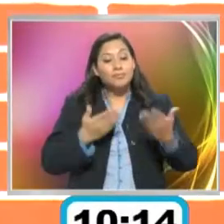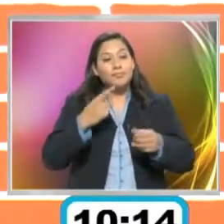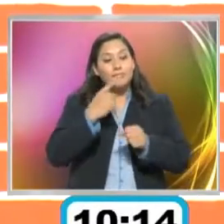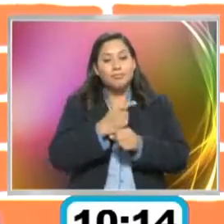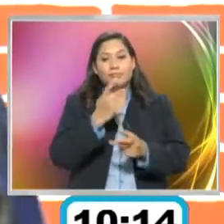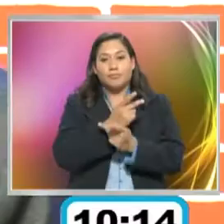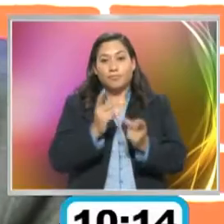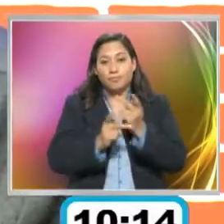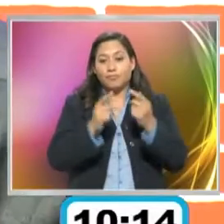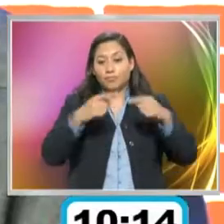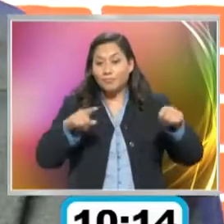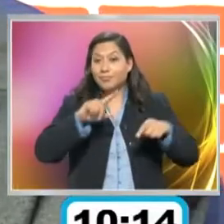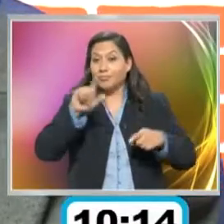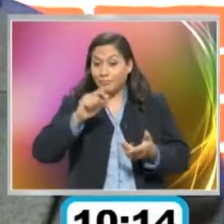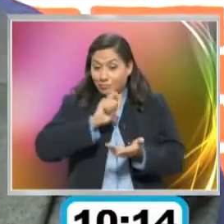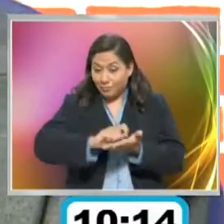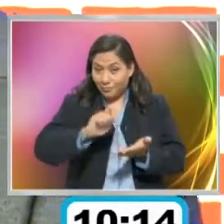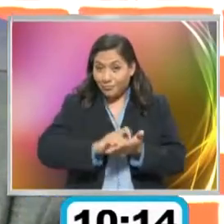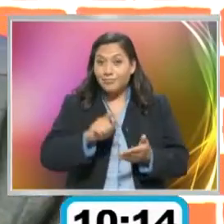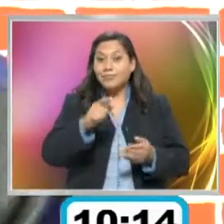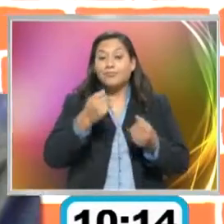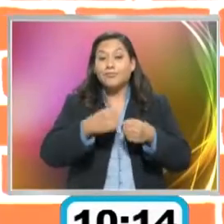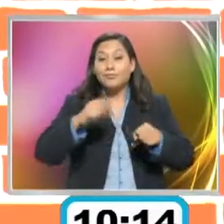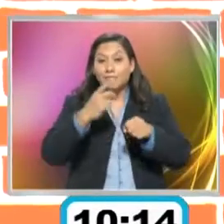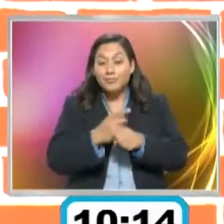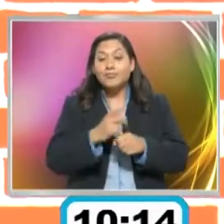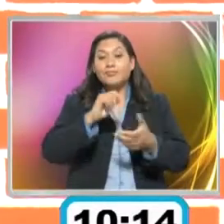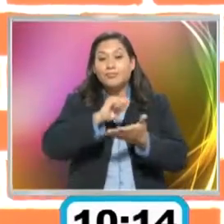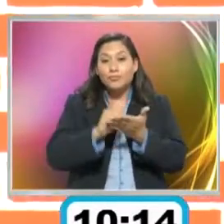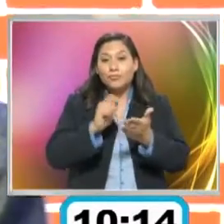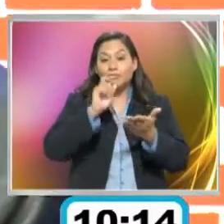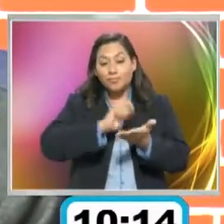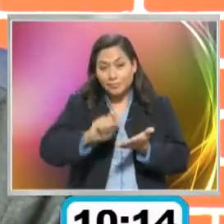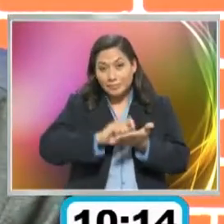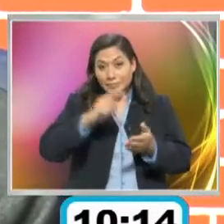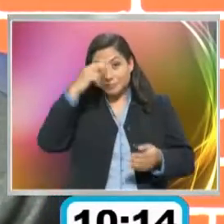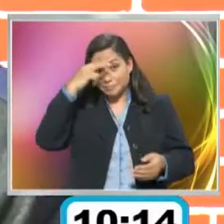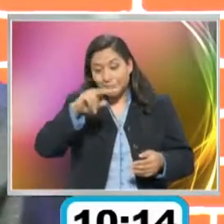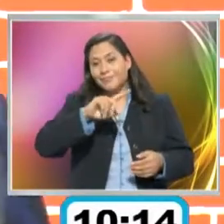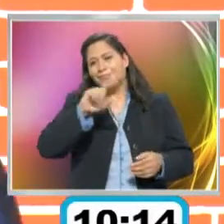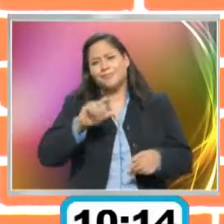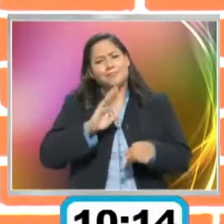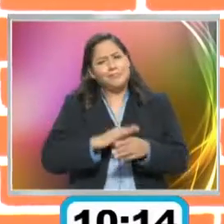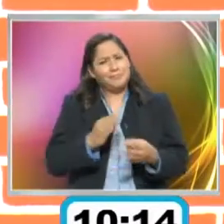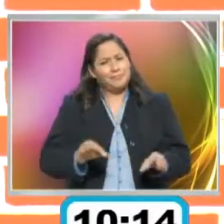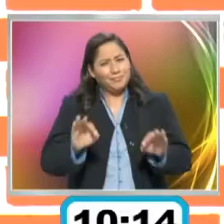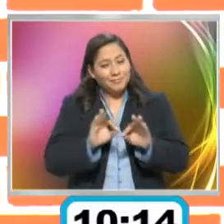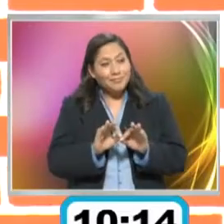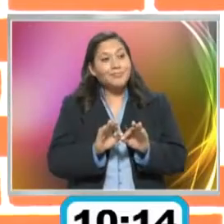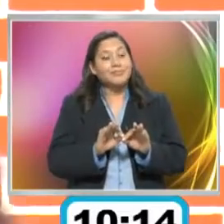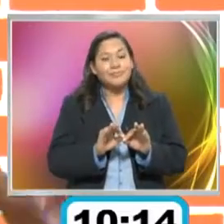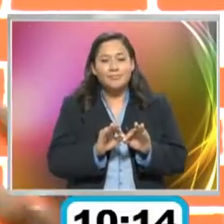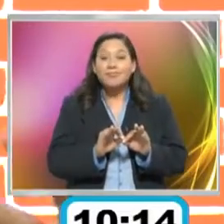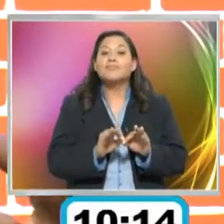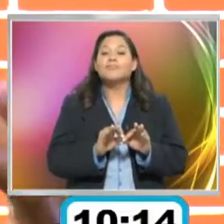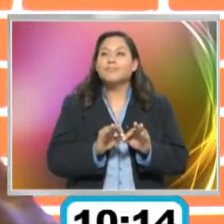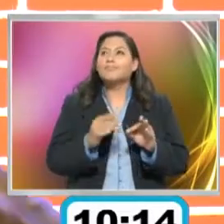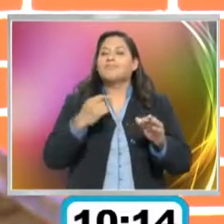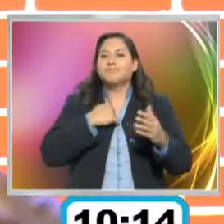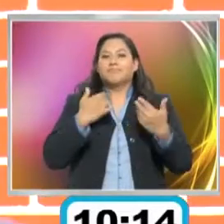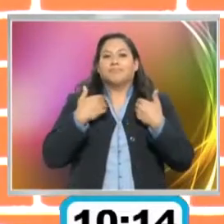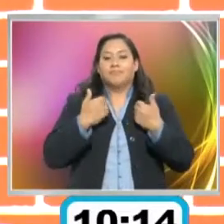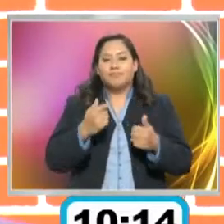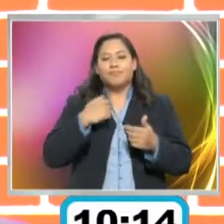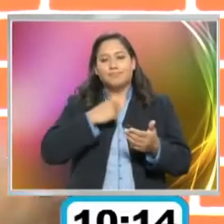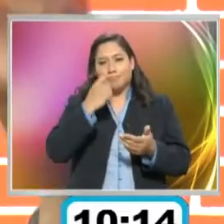producción musical, después composición en la Sociedad de Autores y Compositores de México, y lo más importante es que me hicieron entender que yo